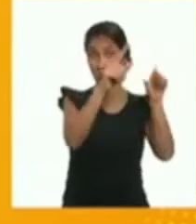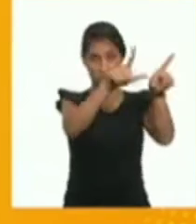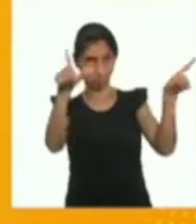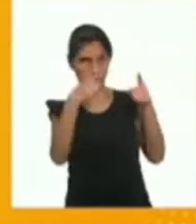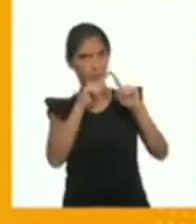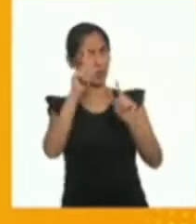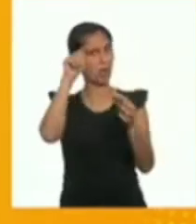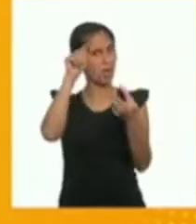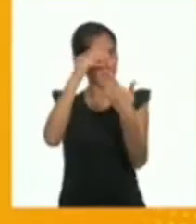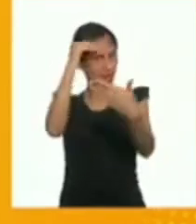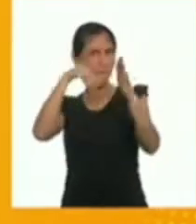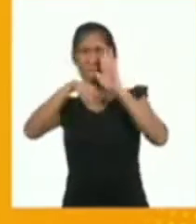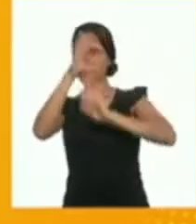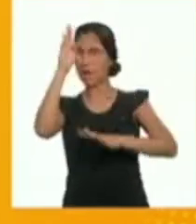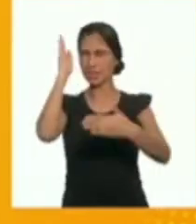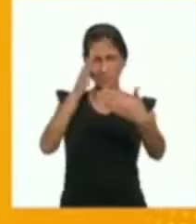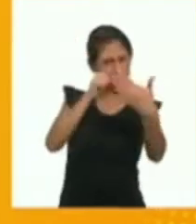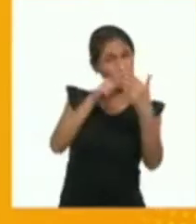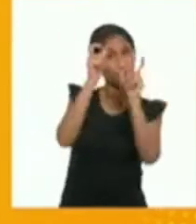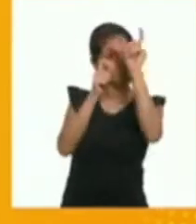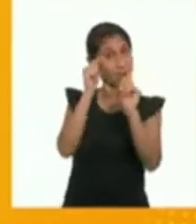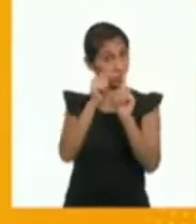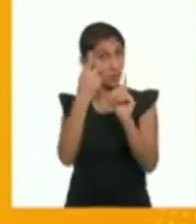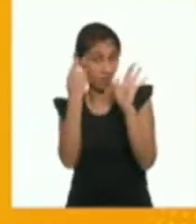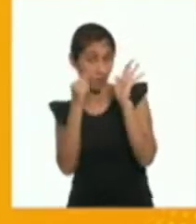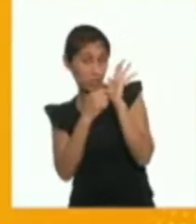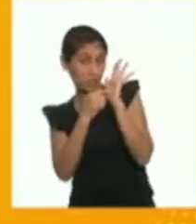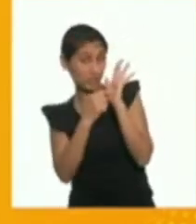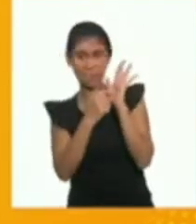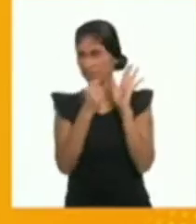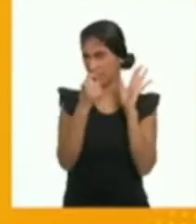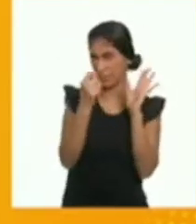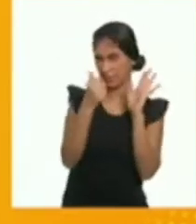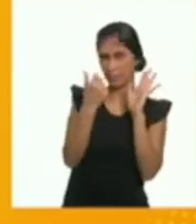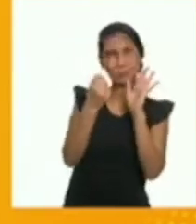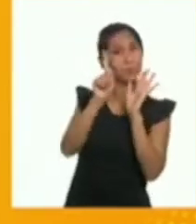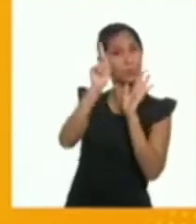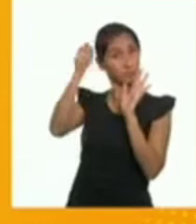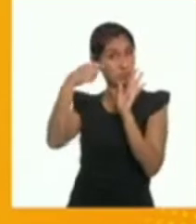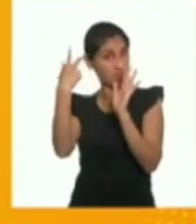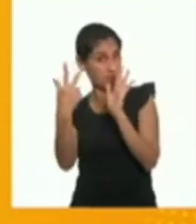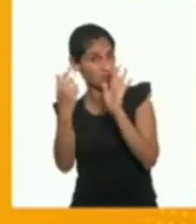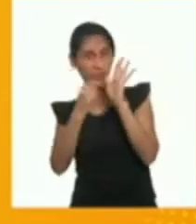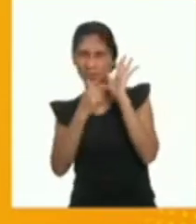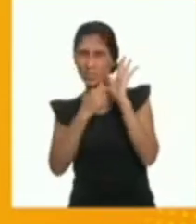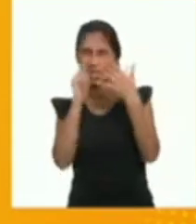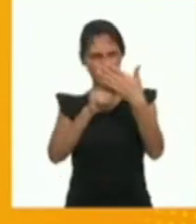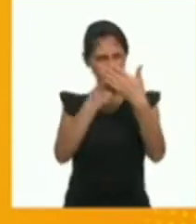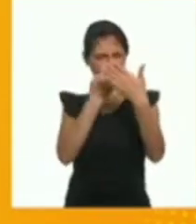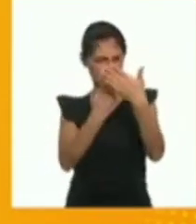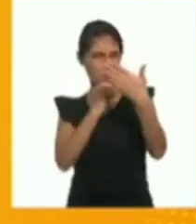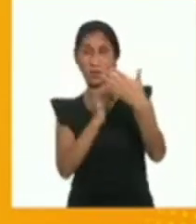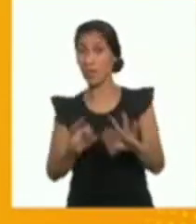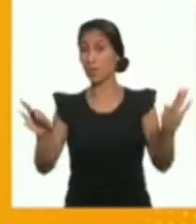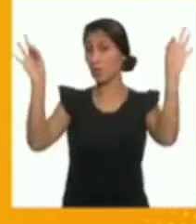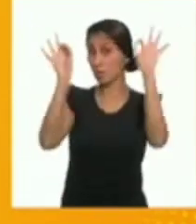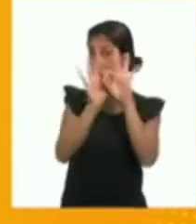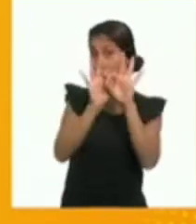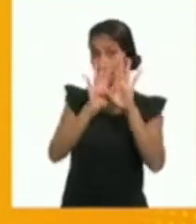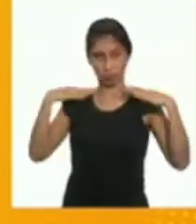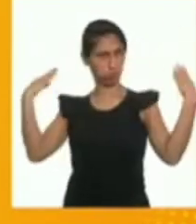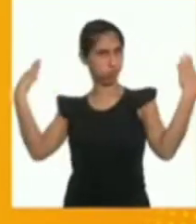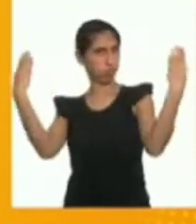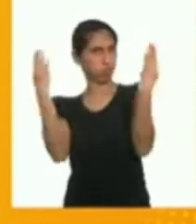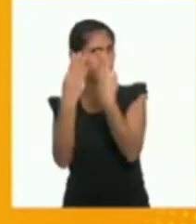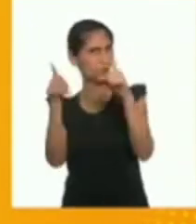un sujeto específico. Y como en este caso, ocupa casi 1/3 del cuadro. Claro, acá se resalta la importancia del